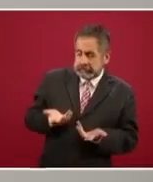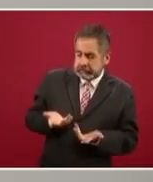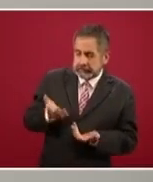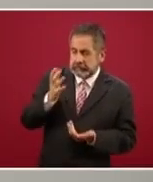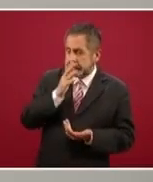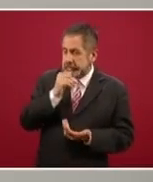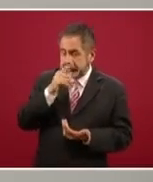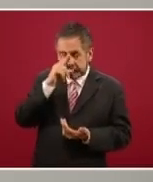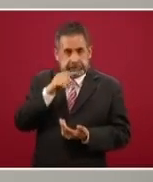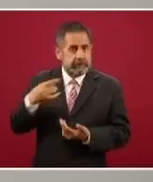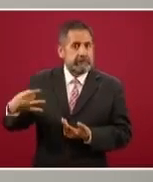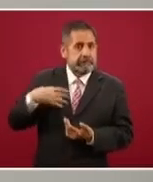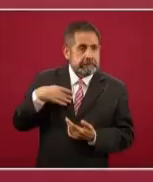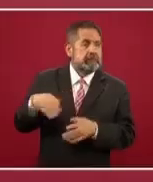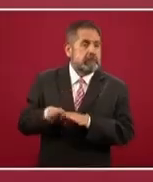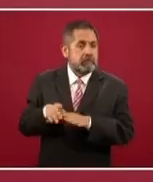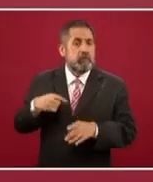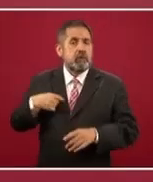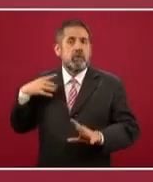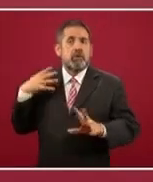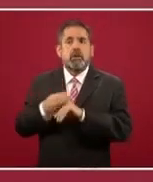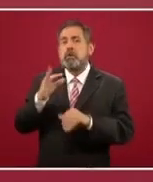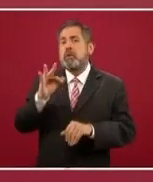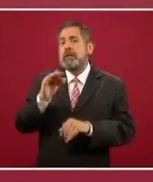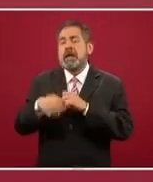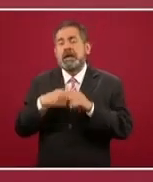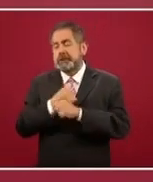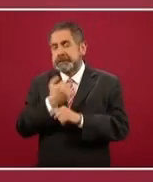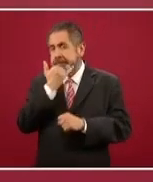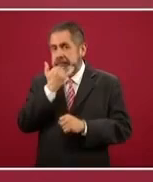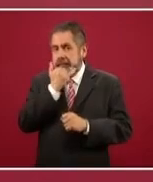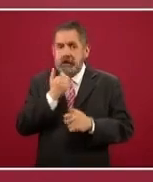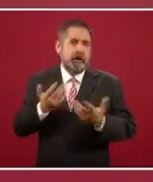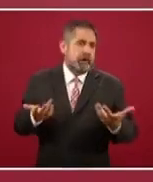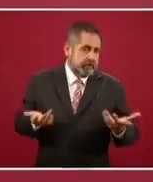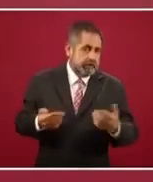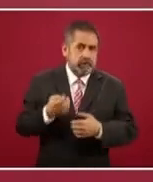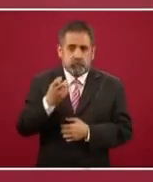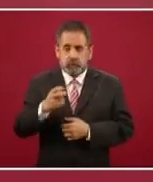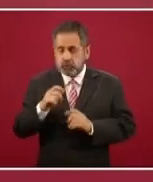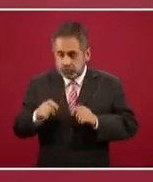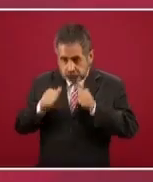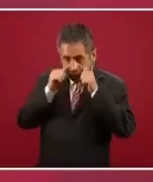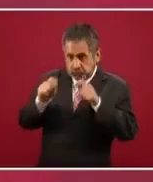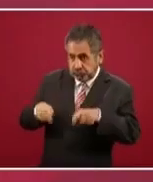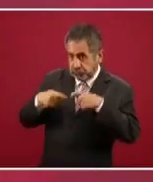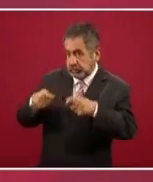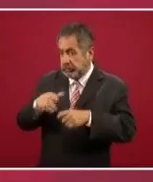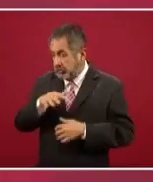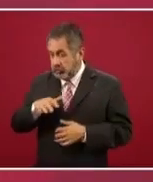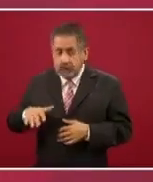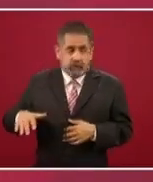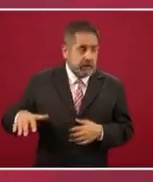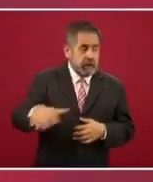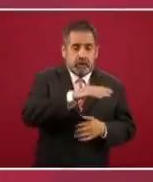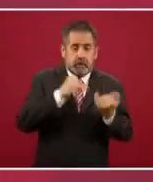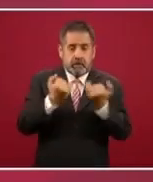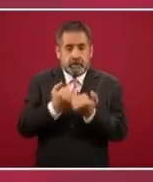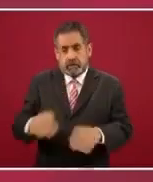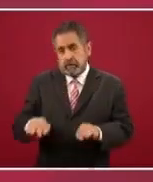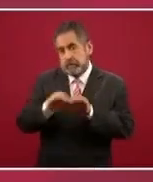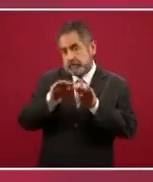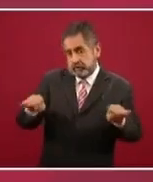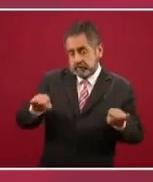logrado en estos 30, 40 años. Este camino de la universalidad y de la equidad en su extremo se